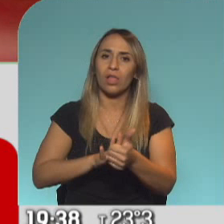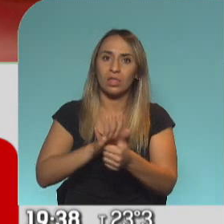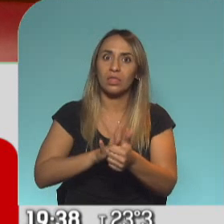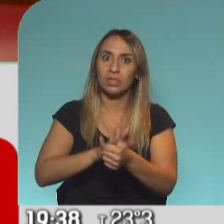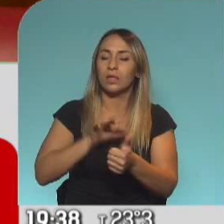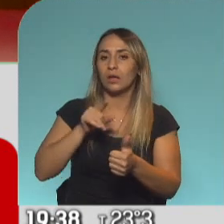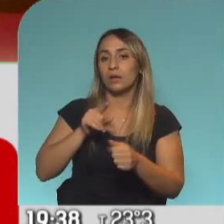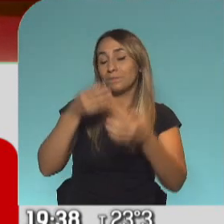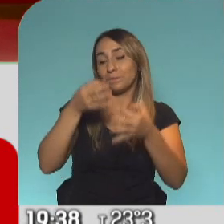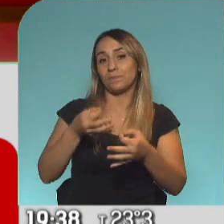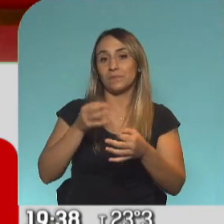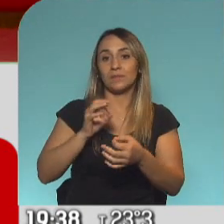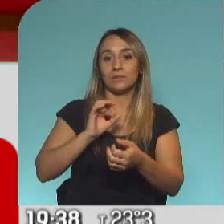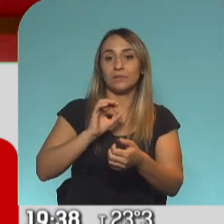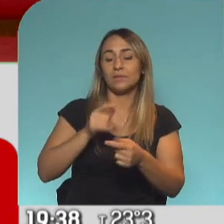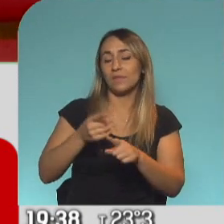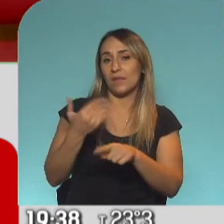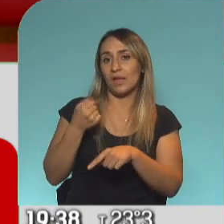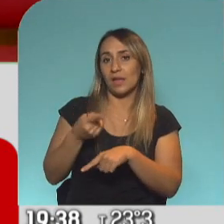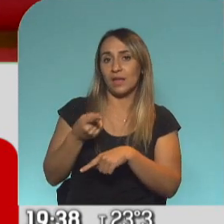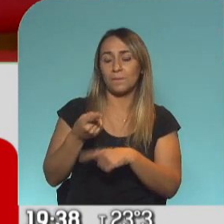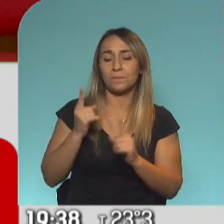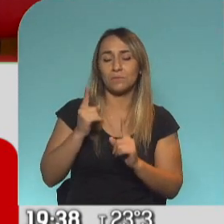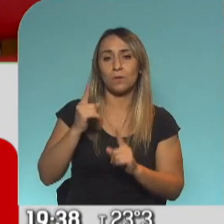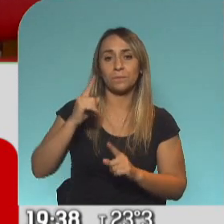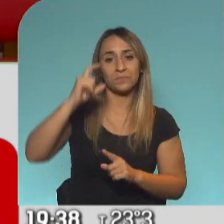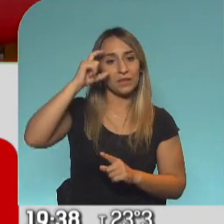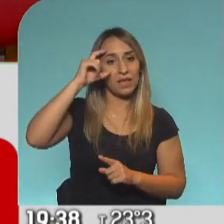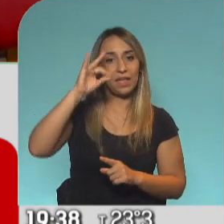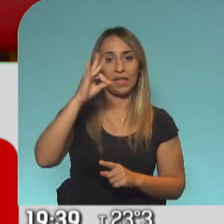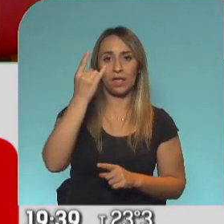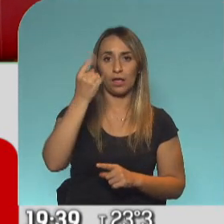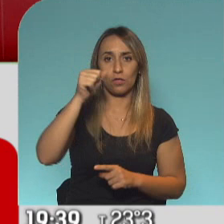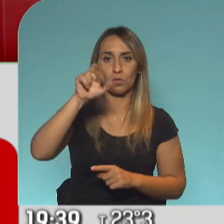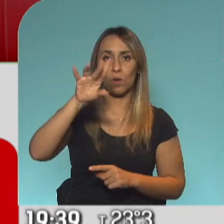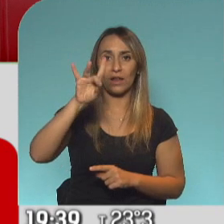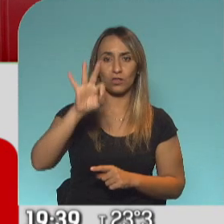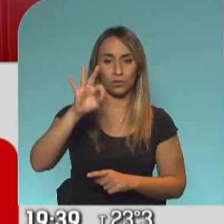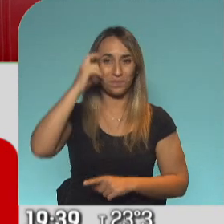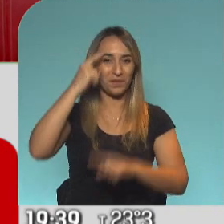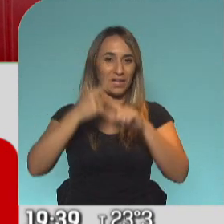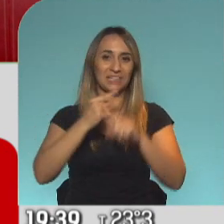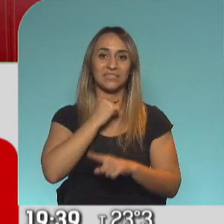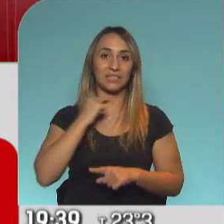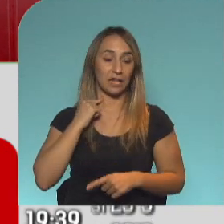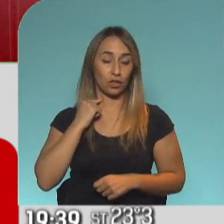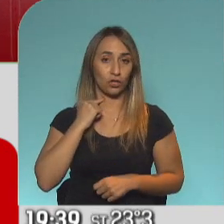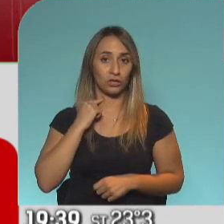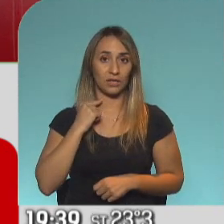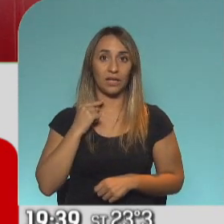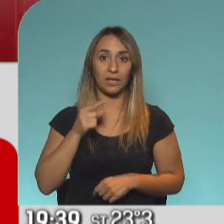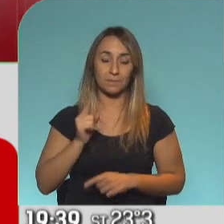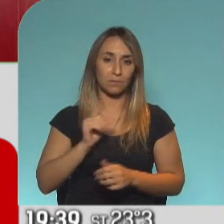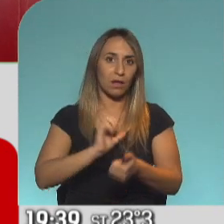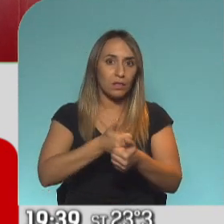hablando hace instantes, de Eduardo, el ex sacerdote. Hoy se determinó